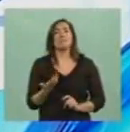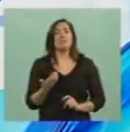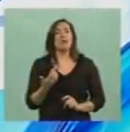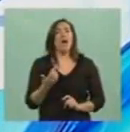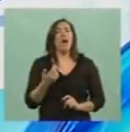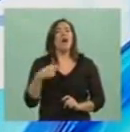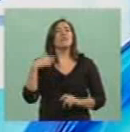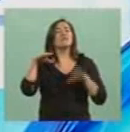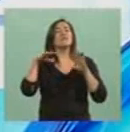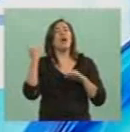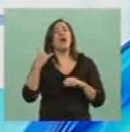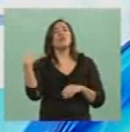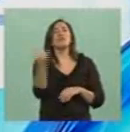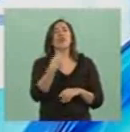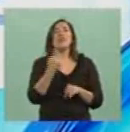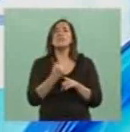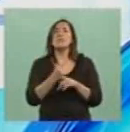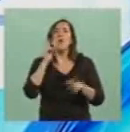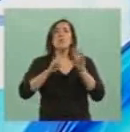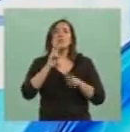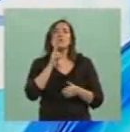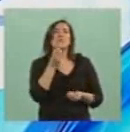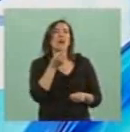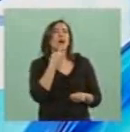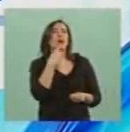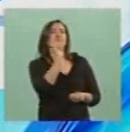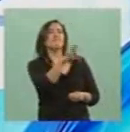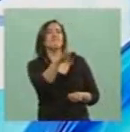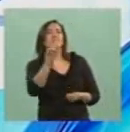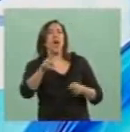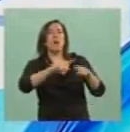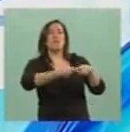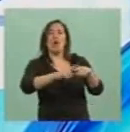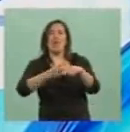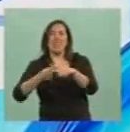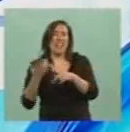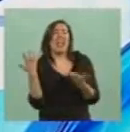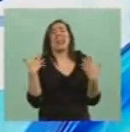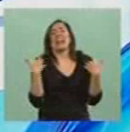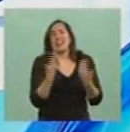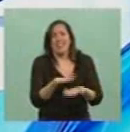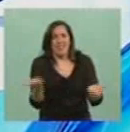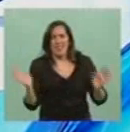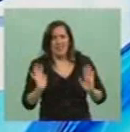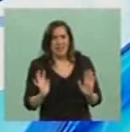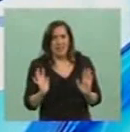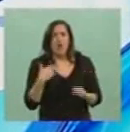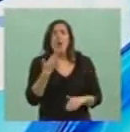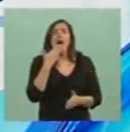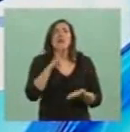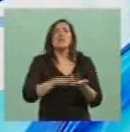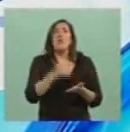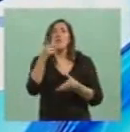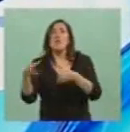cuestión deliberada de desacreditar a la política. En general, no estoy hablando de tal o cual